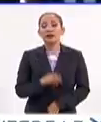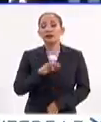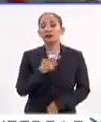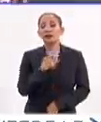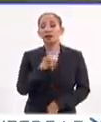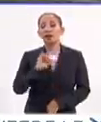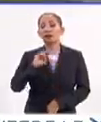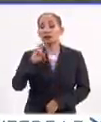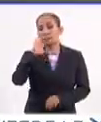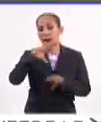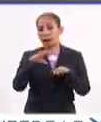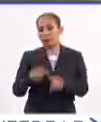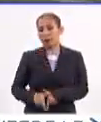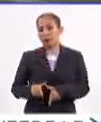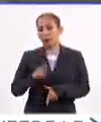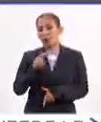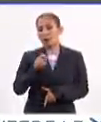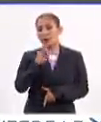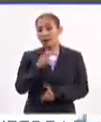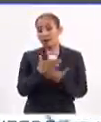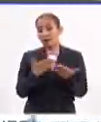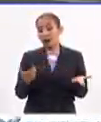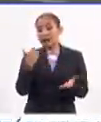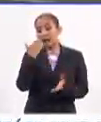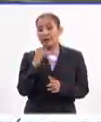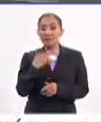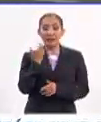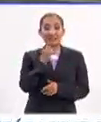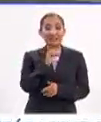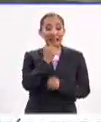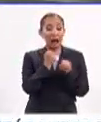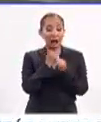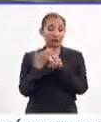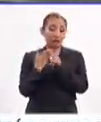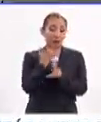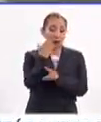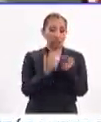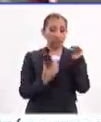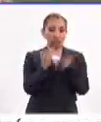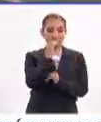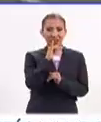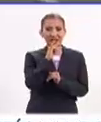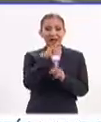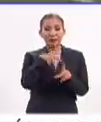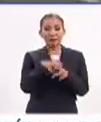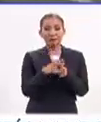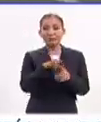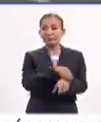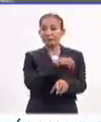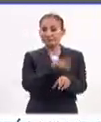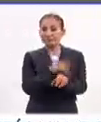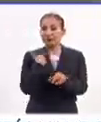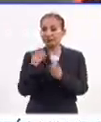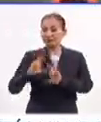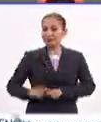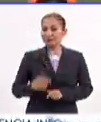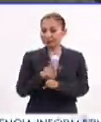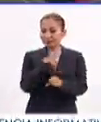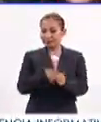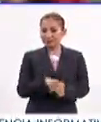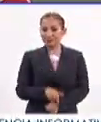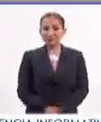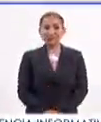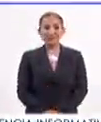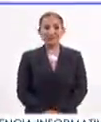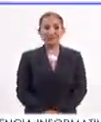es el actual subcampeón del Grupo Fuerte en la UNEFA y este año buscará festejar el 60 aniversario de la Escuela Superior de Ingeniería Mecánica Eléctrica con el título nacional.